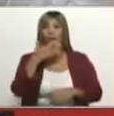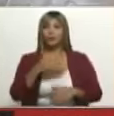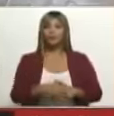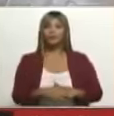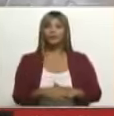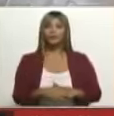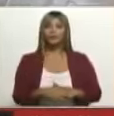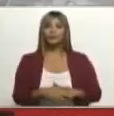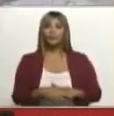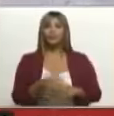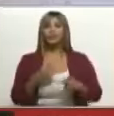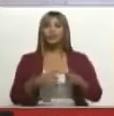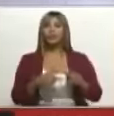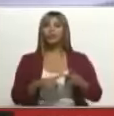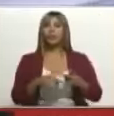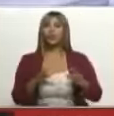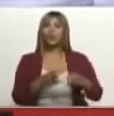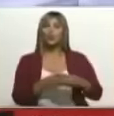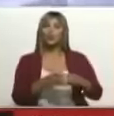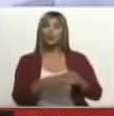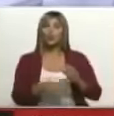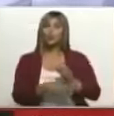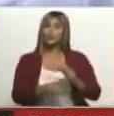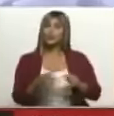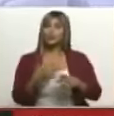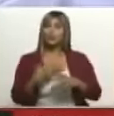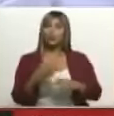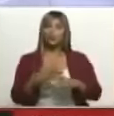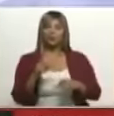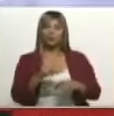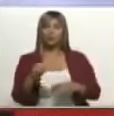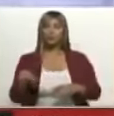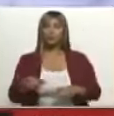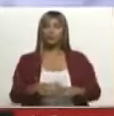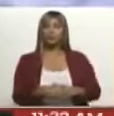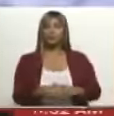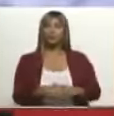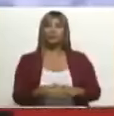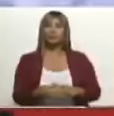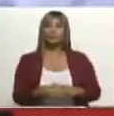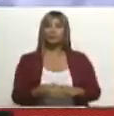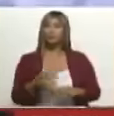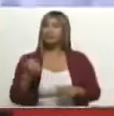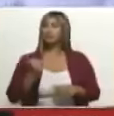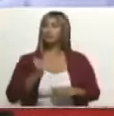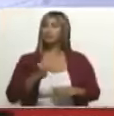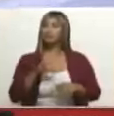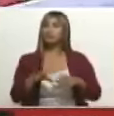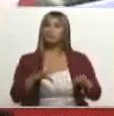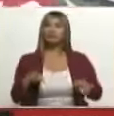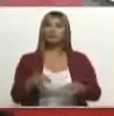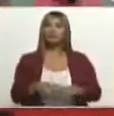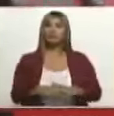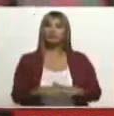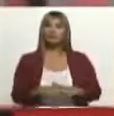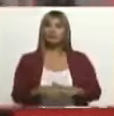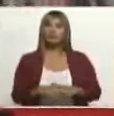combate contra los grupos delictivos donde se encuentren, no importa en cualquier parte del territorio nacional donde se